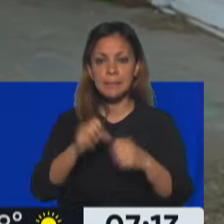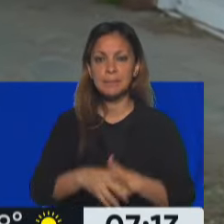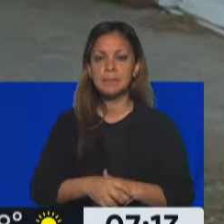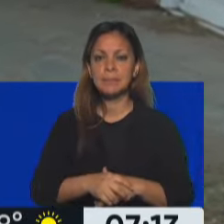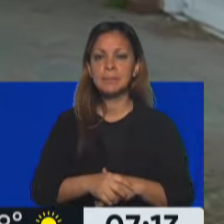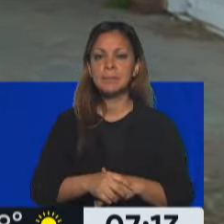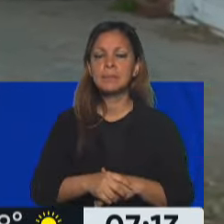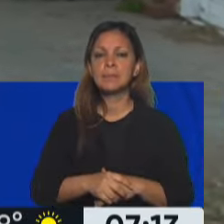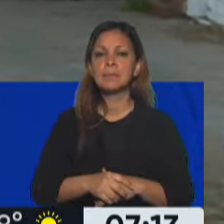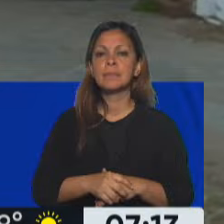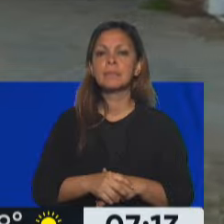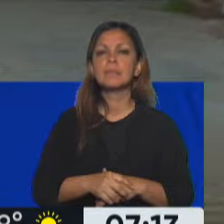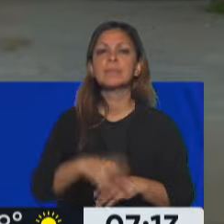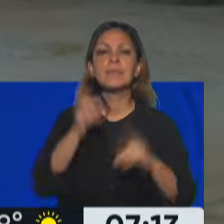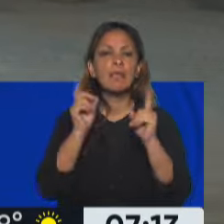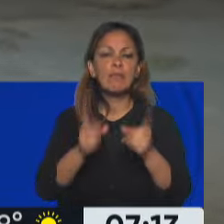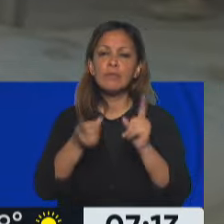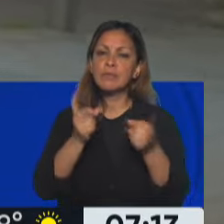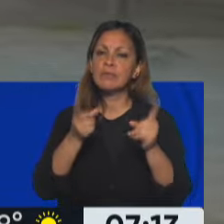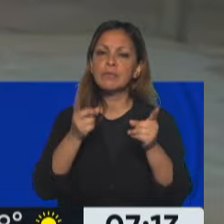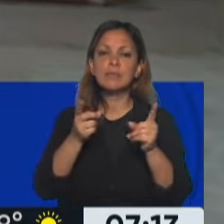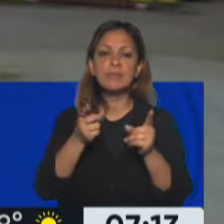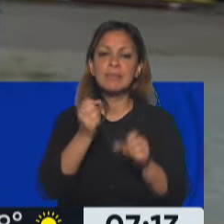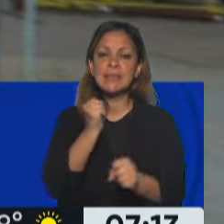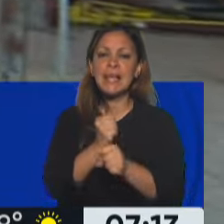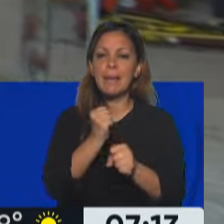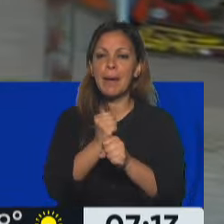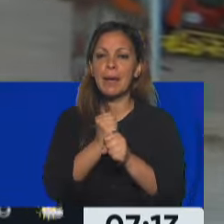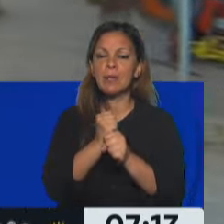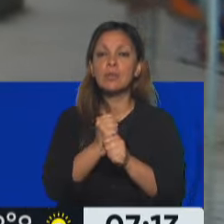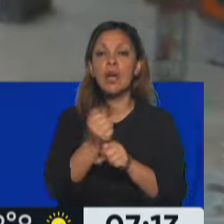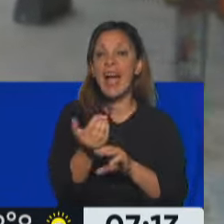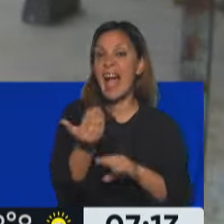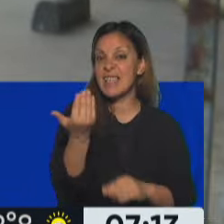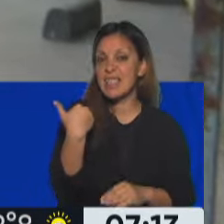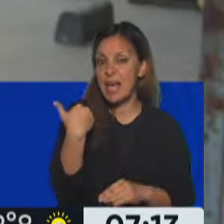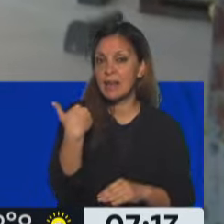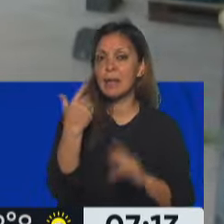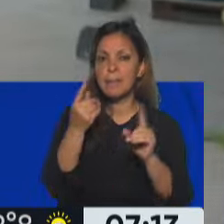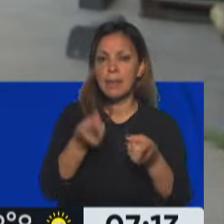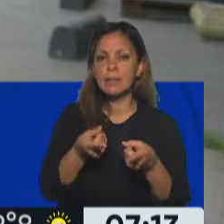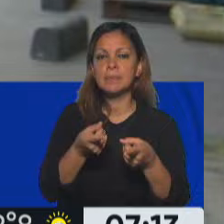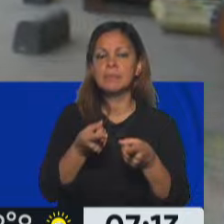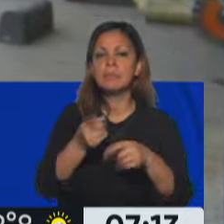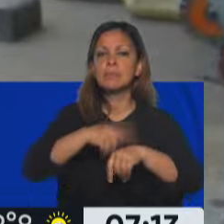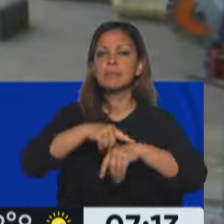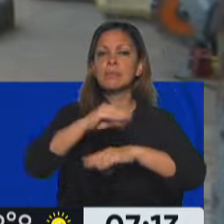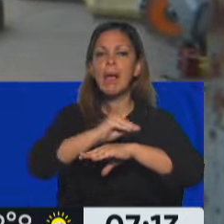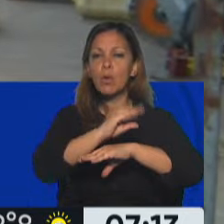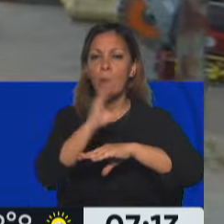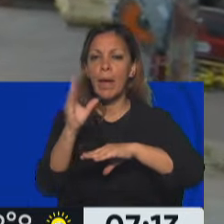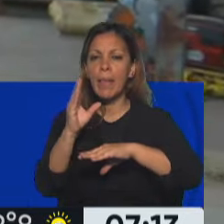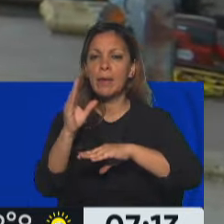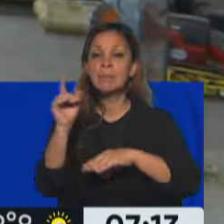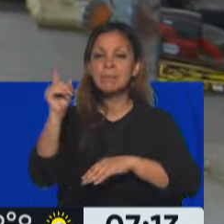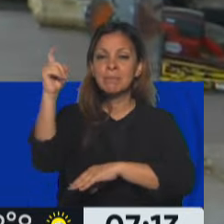ha entregado la Fiscalía, y continúan las tareas. Podemos ver también que ayer, en simultáneo, ya en horas de la madrugada, llegó esta